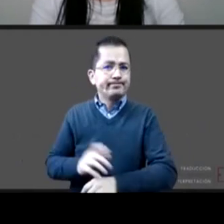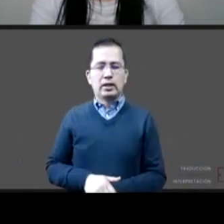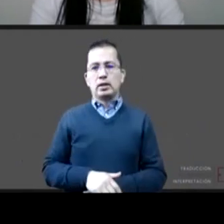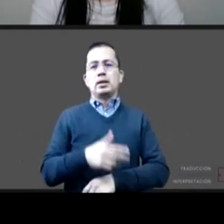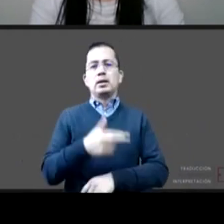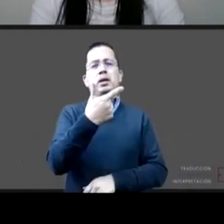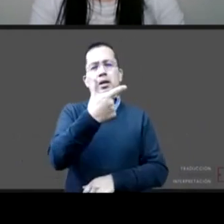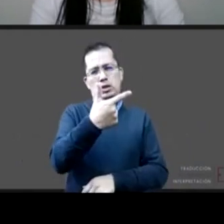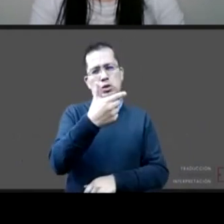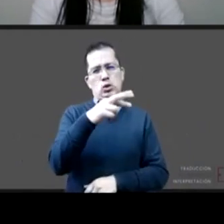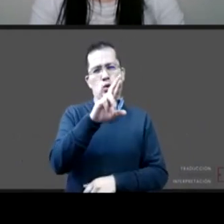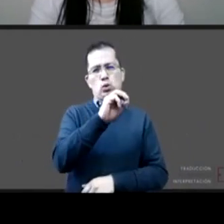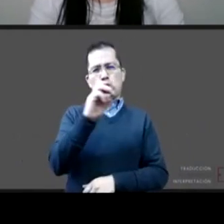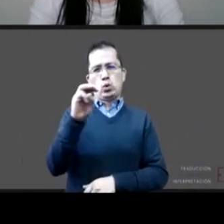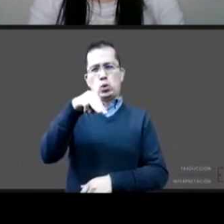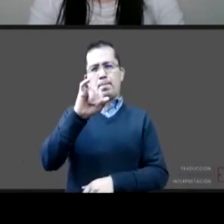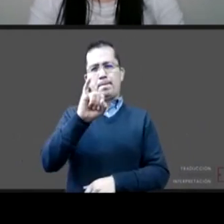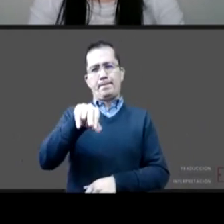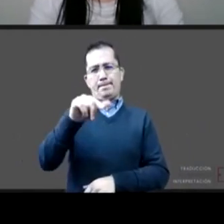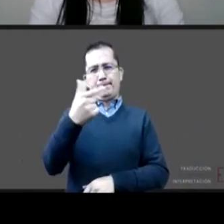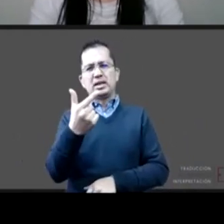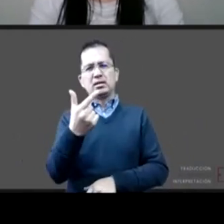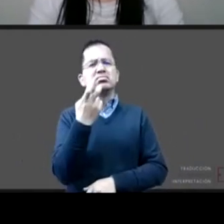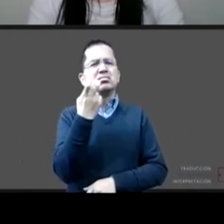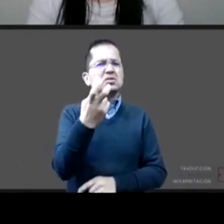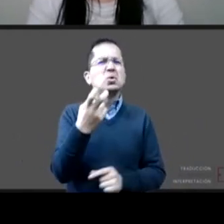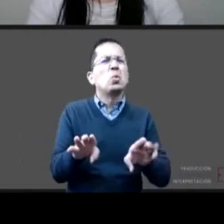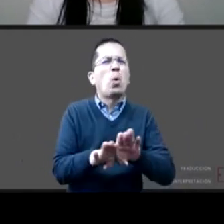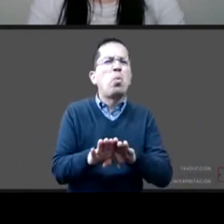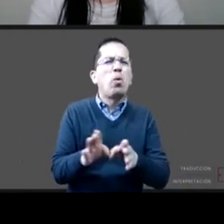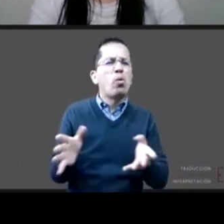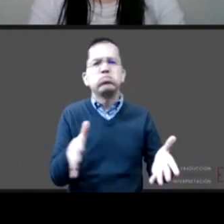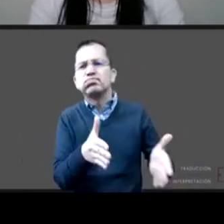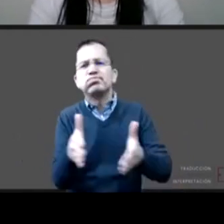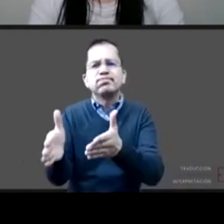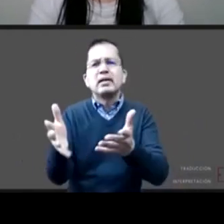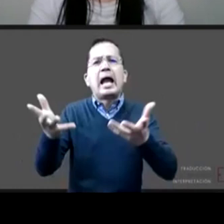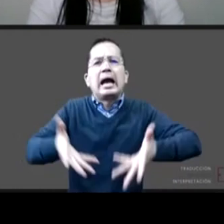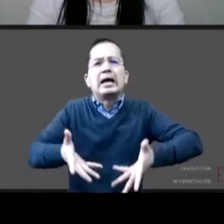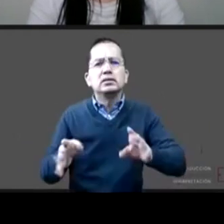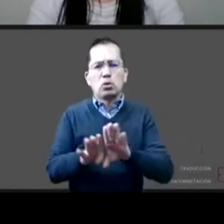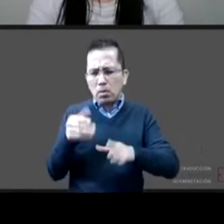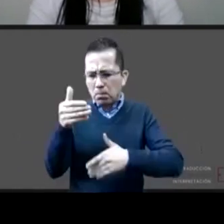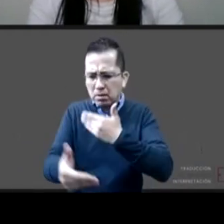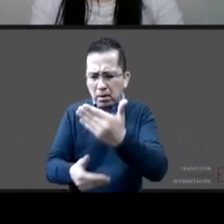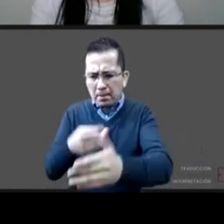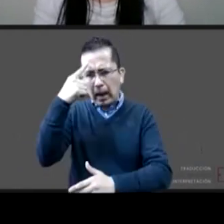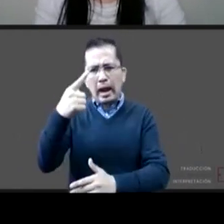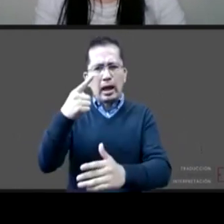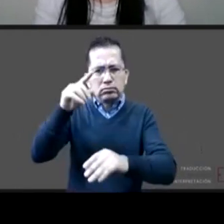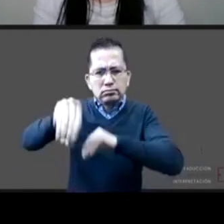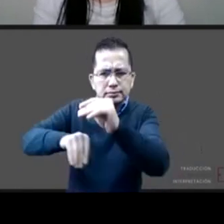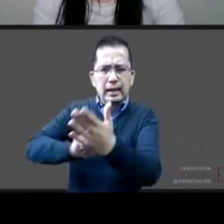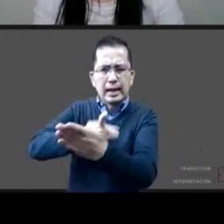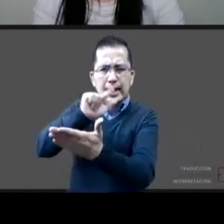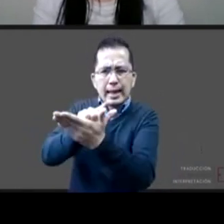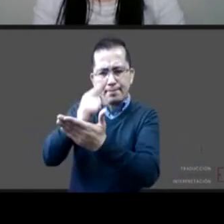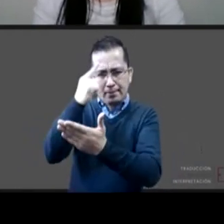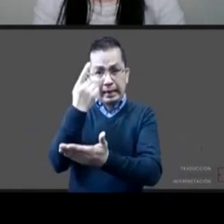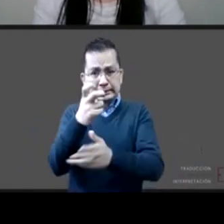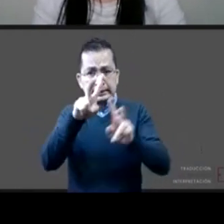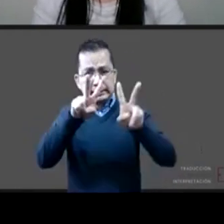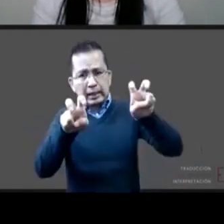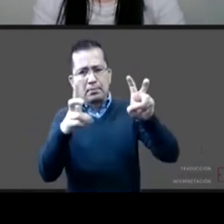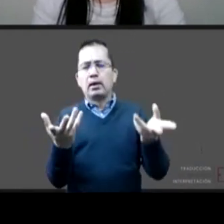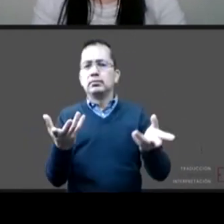sería la ruta? No sé, ahí es una pregunta amplia. ¿Cómo damos pasos concretos para avanzar con esta legislación pendiente sobre grooming?